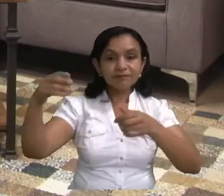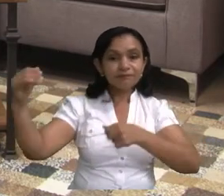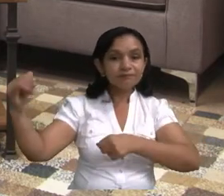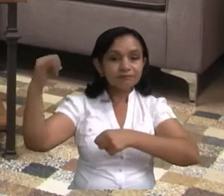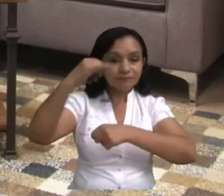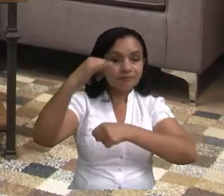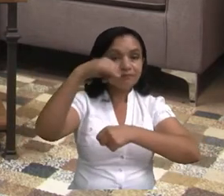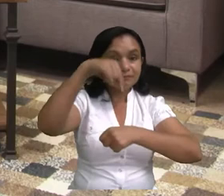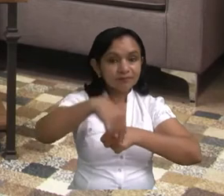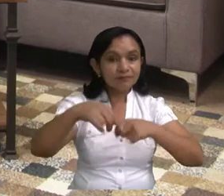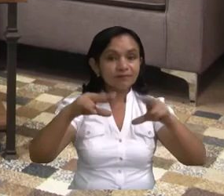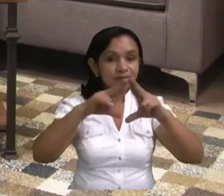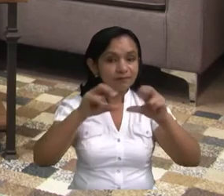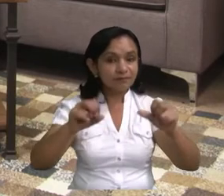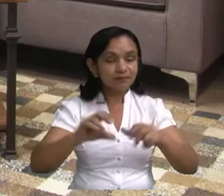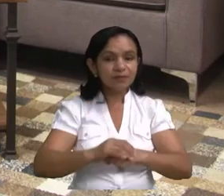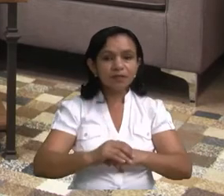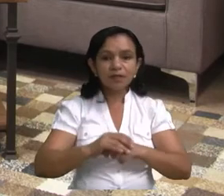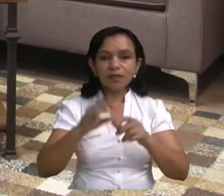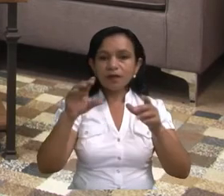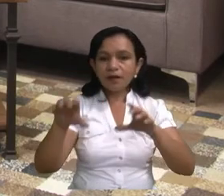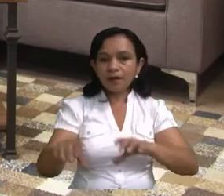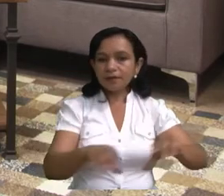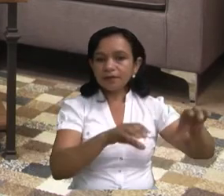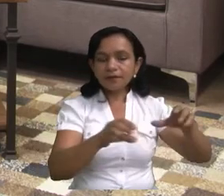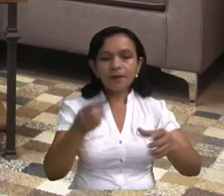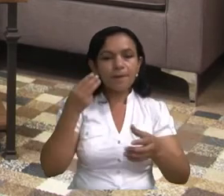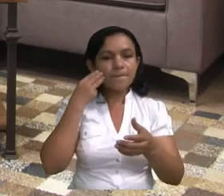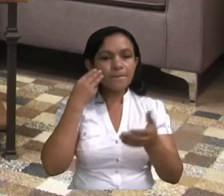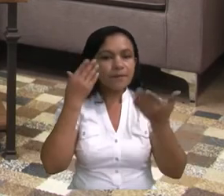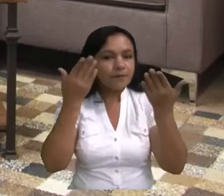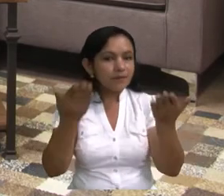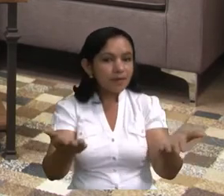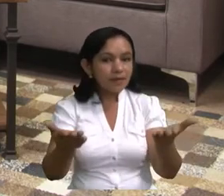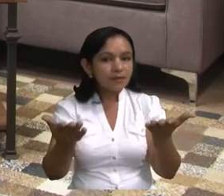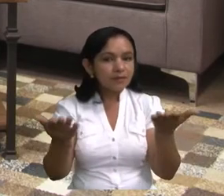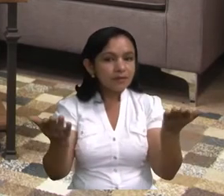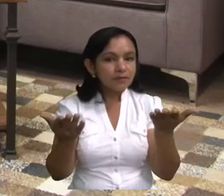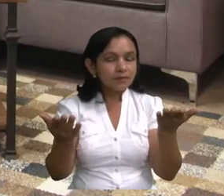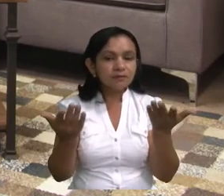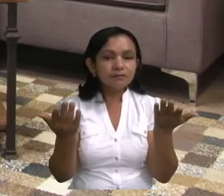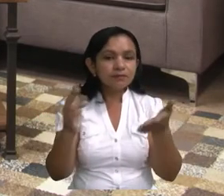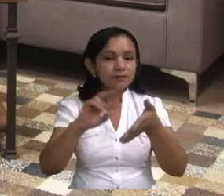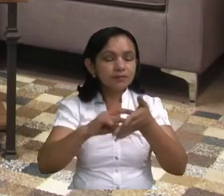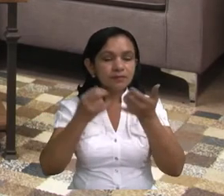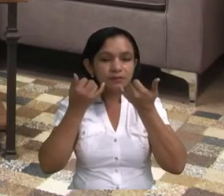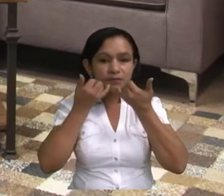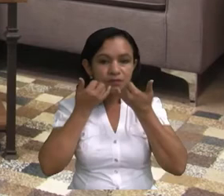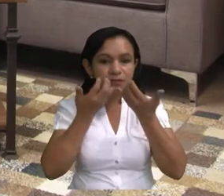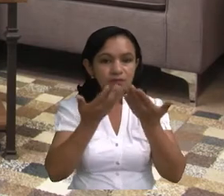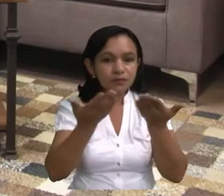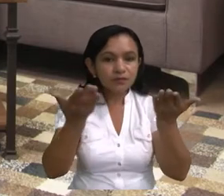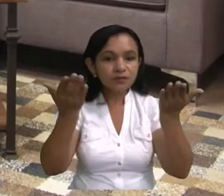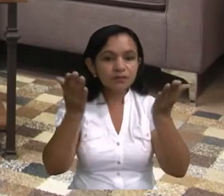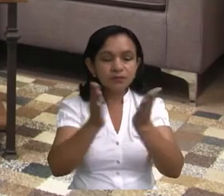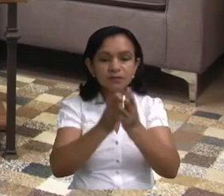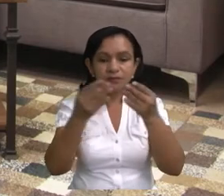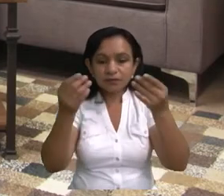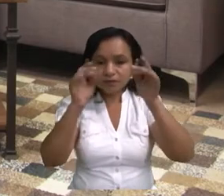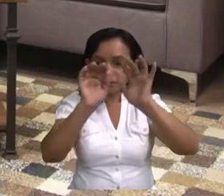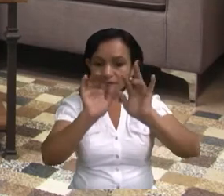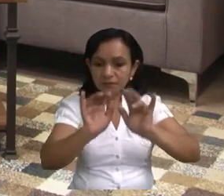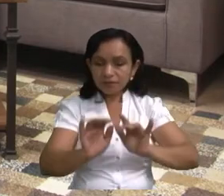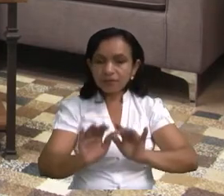Sí, bueno, va a haber un evento que va a ser en mayo, okay, que es del sistema de información y documentación,